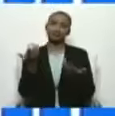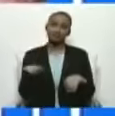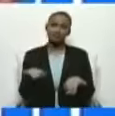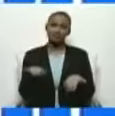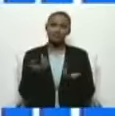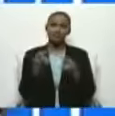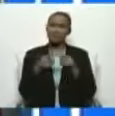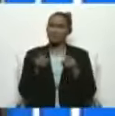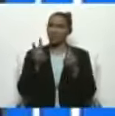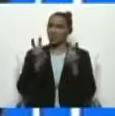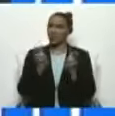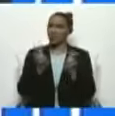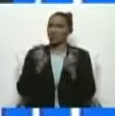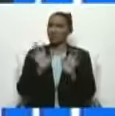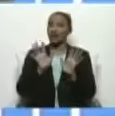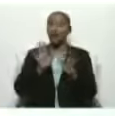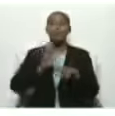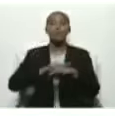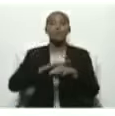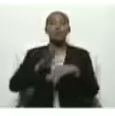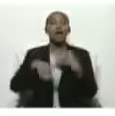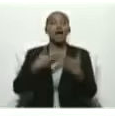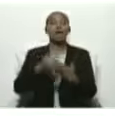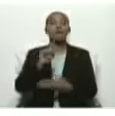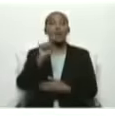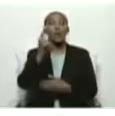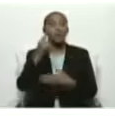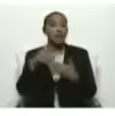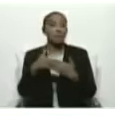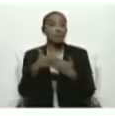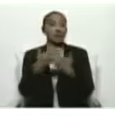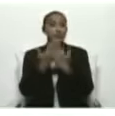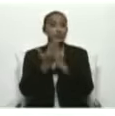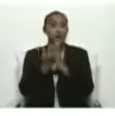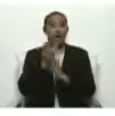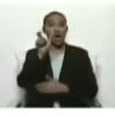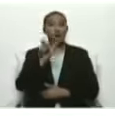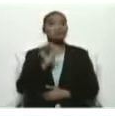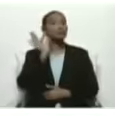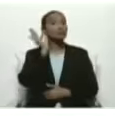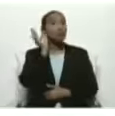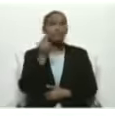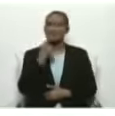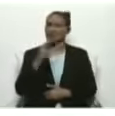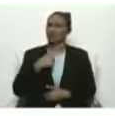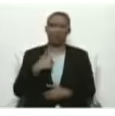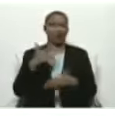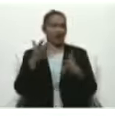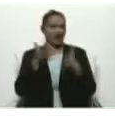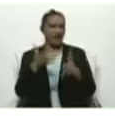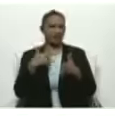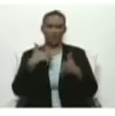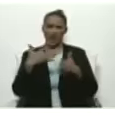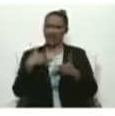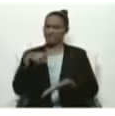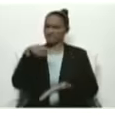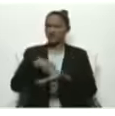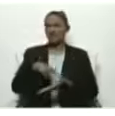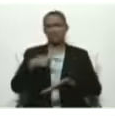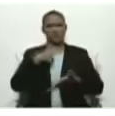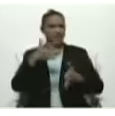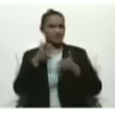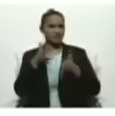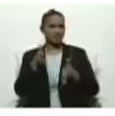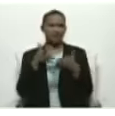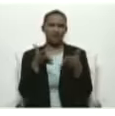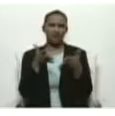porque hasta la una de la mañana, esta señora decía, no, yo gané, mantengámonos. ¿Dónde